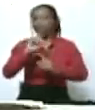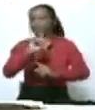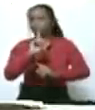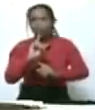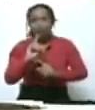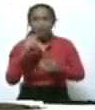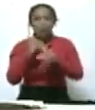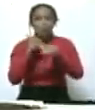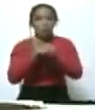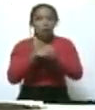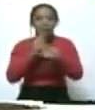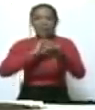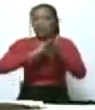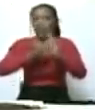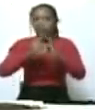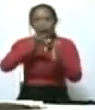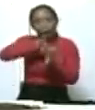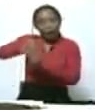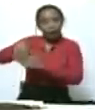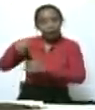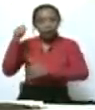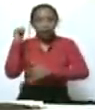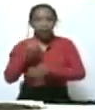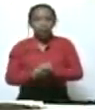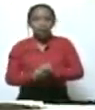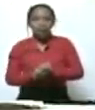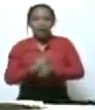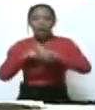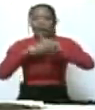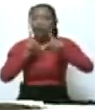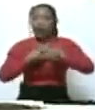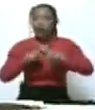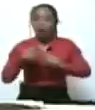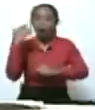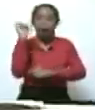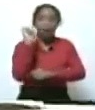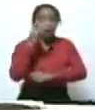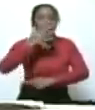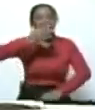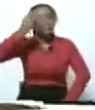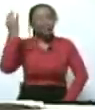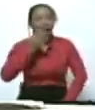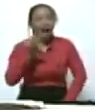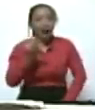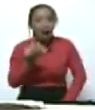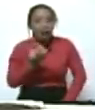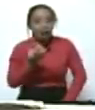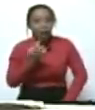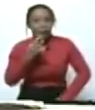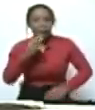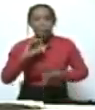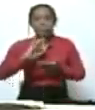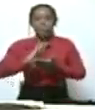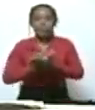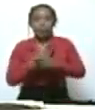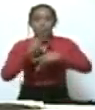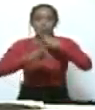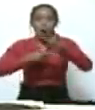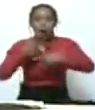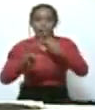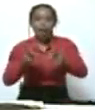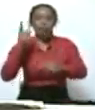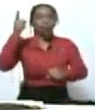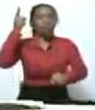Es distinto, es distinto. Hay una real despolitización que debe